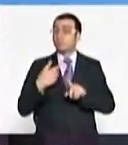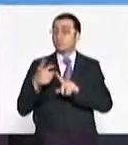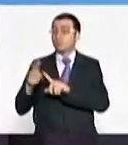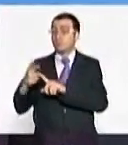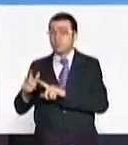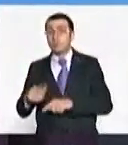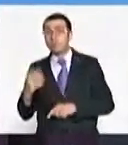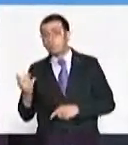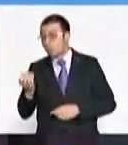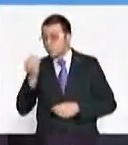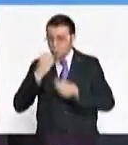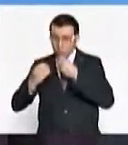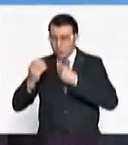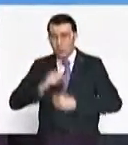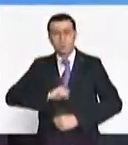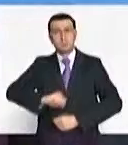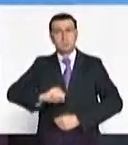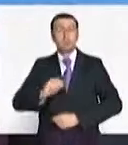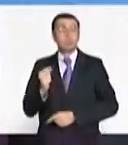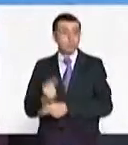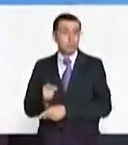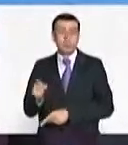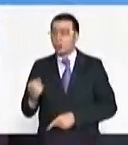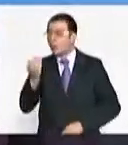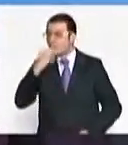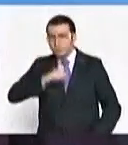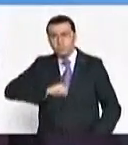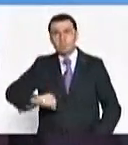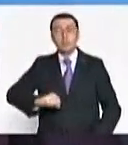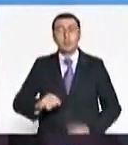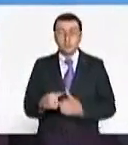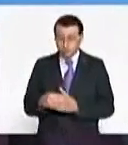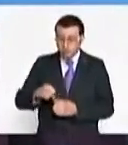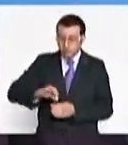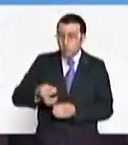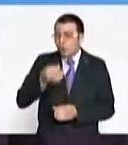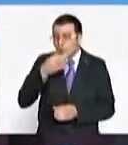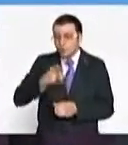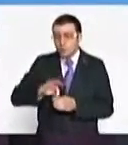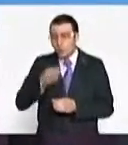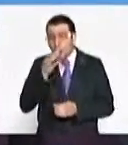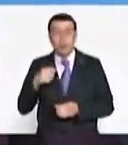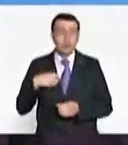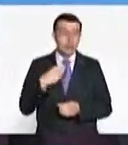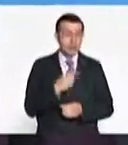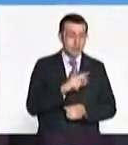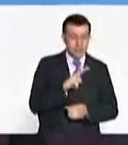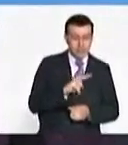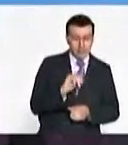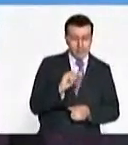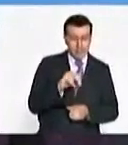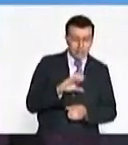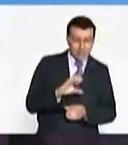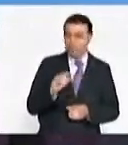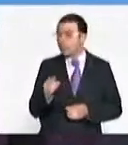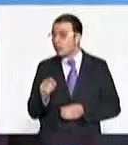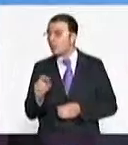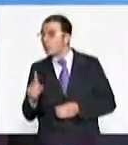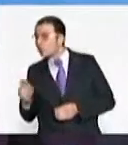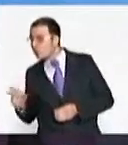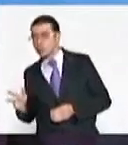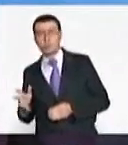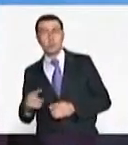en suplementos nutricionales y en ellos están las vitaminas. Entonces, un tarrito de una determinada, que este tiene zinc, que este tiene una cosa o la otra, cuando